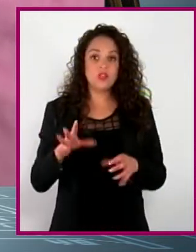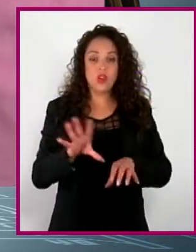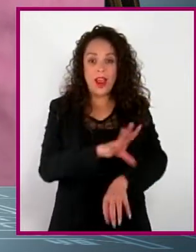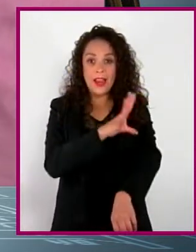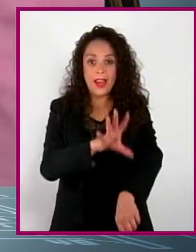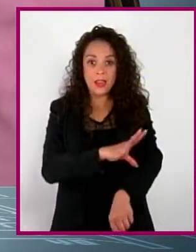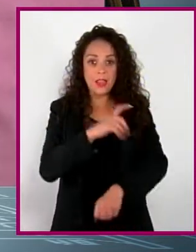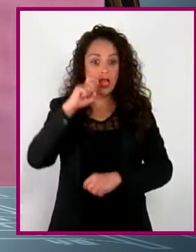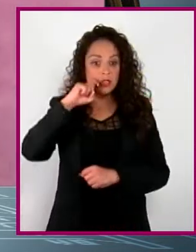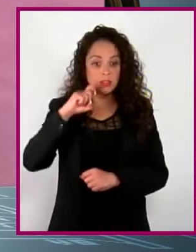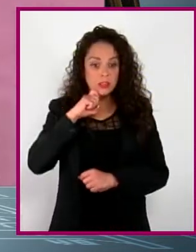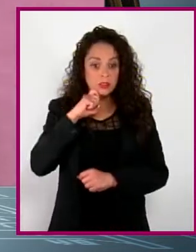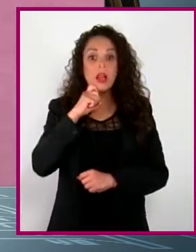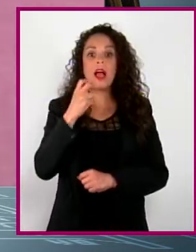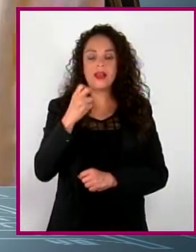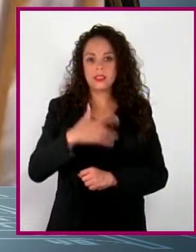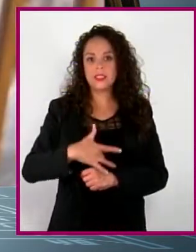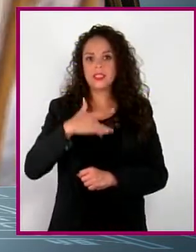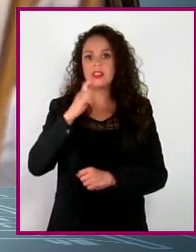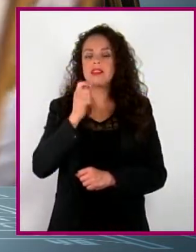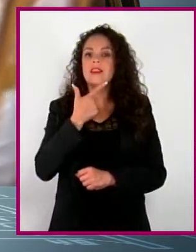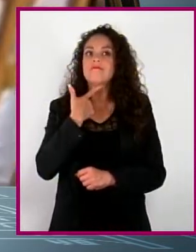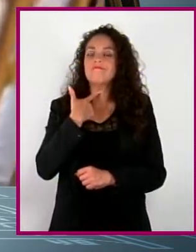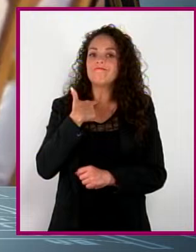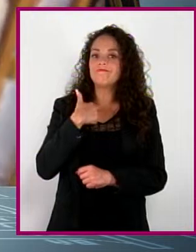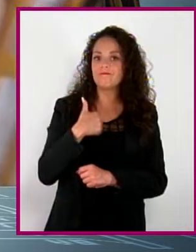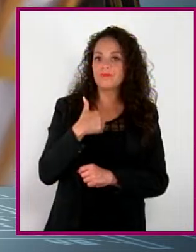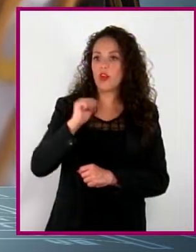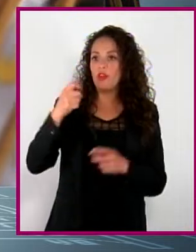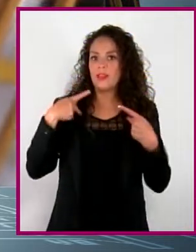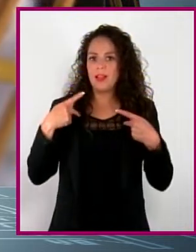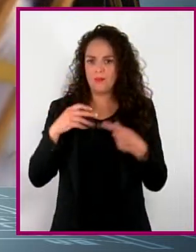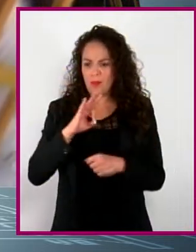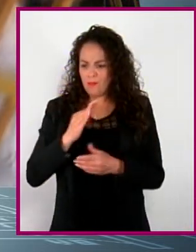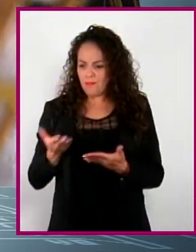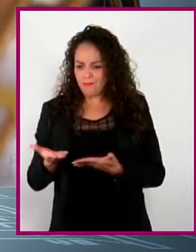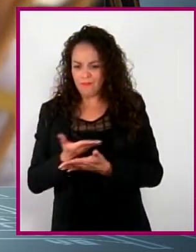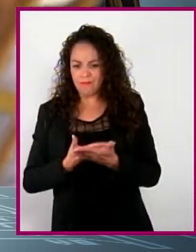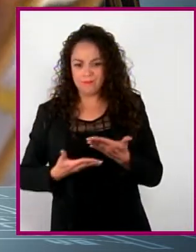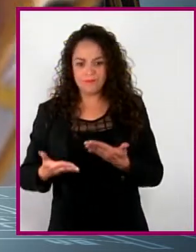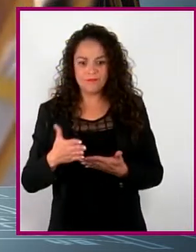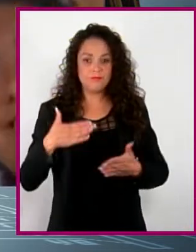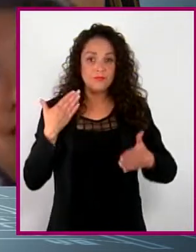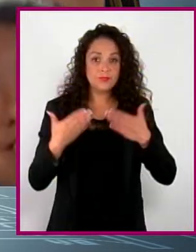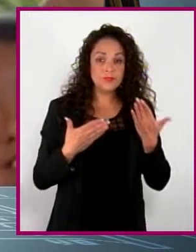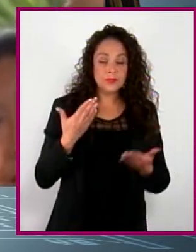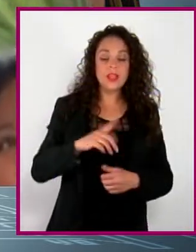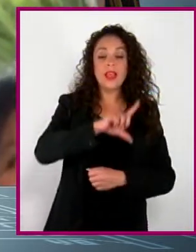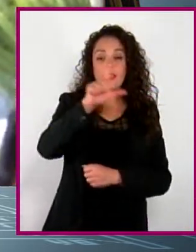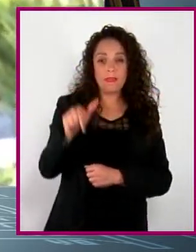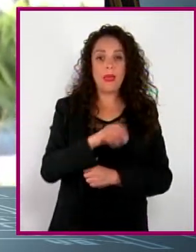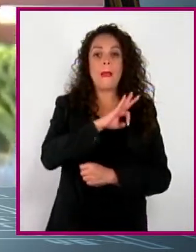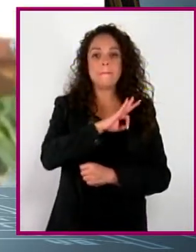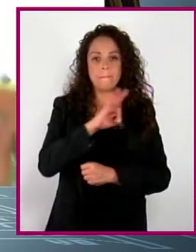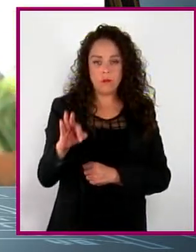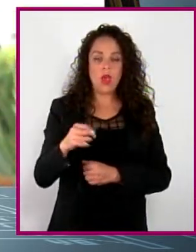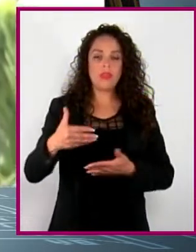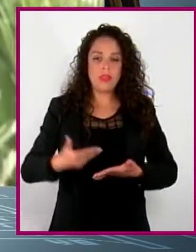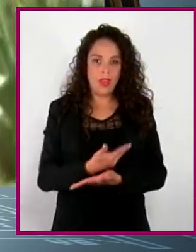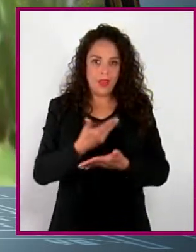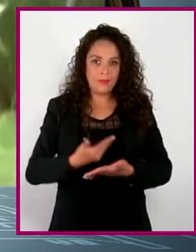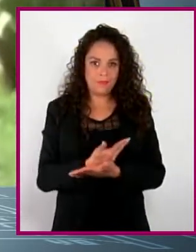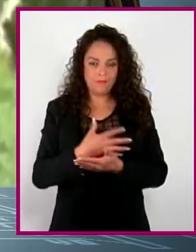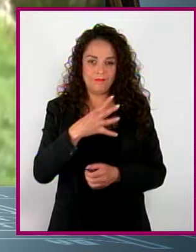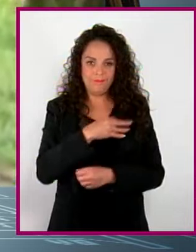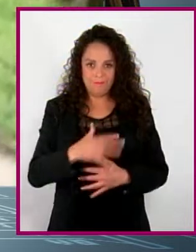amorosos, sentir placer erótico, acercarnos a los otros, recrearnos y reproducirnos. En una frase, la sexualidad